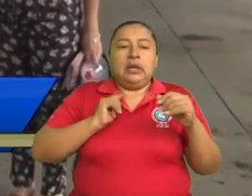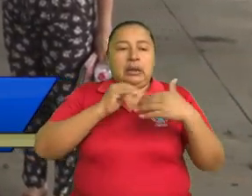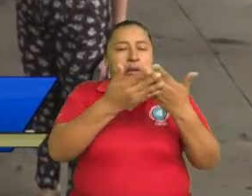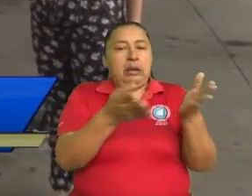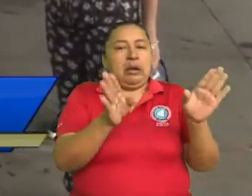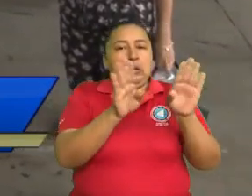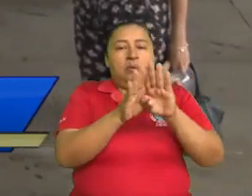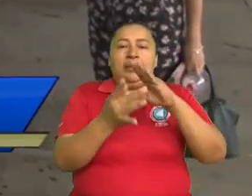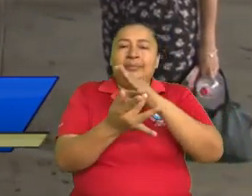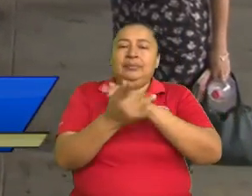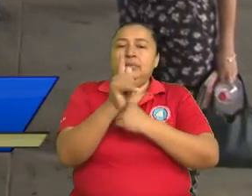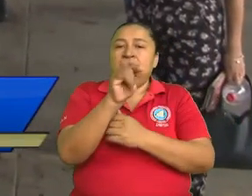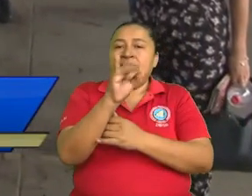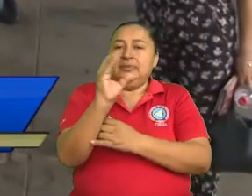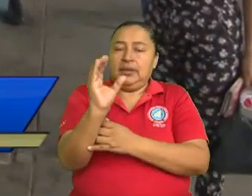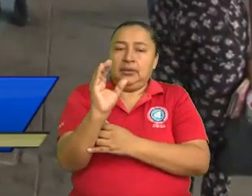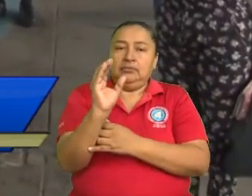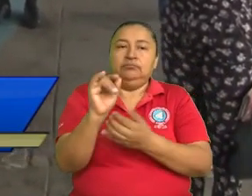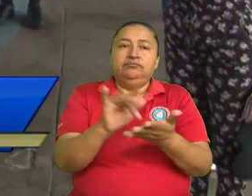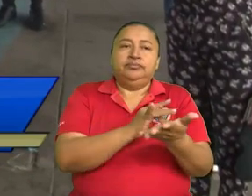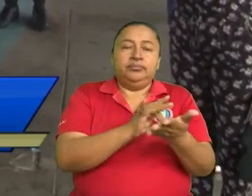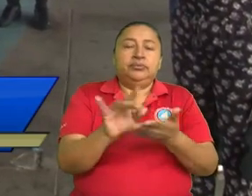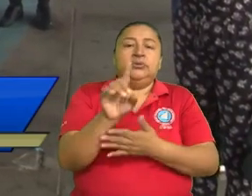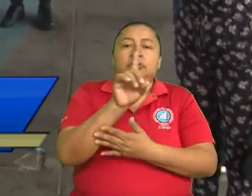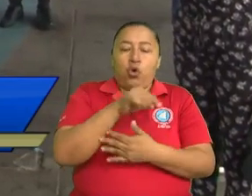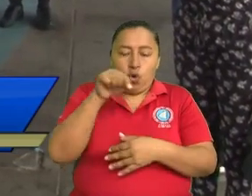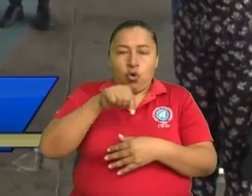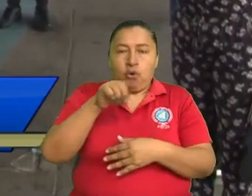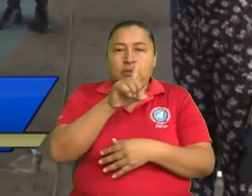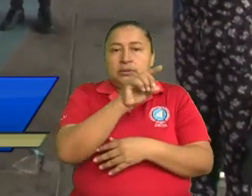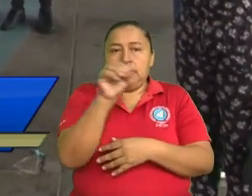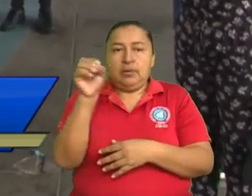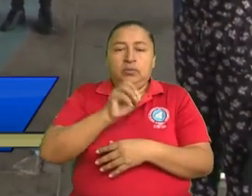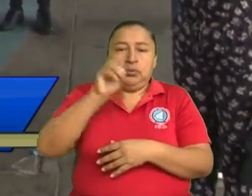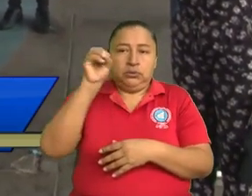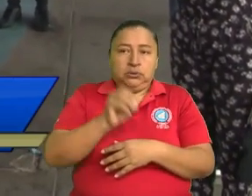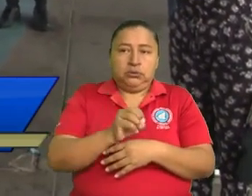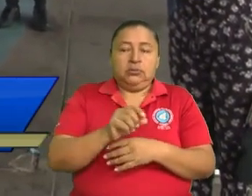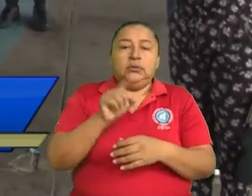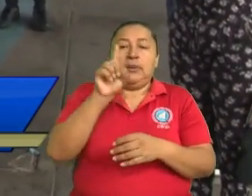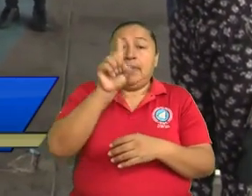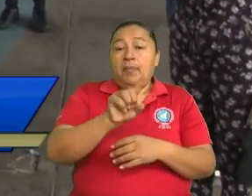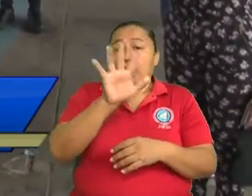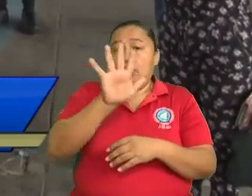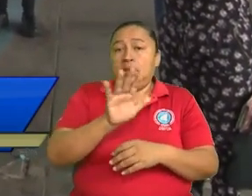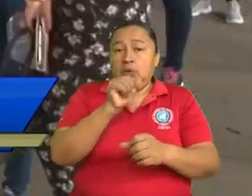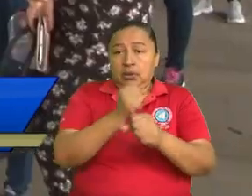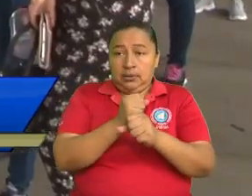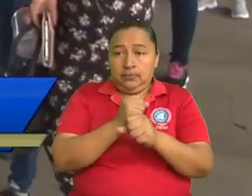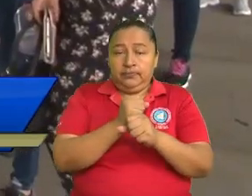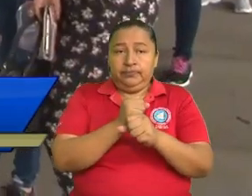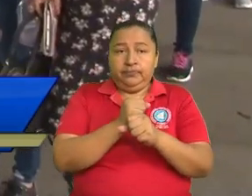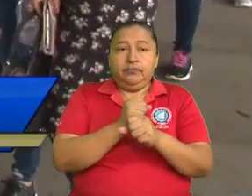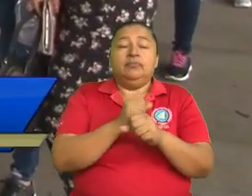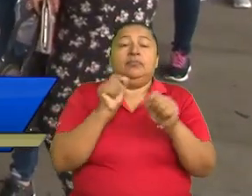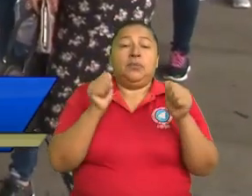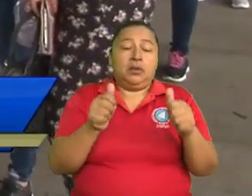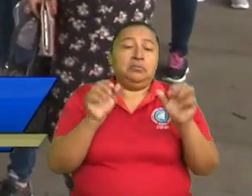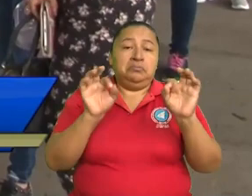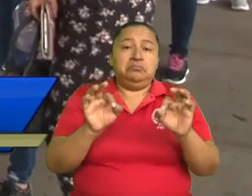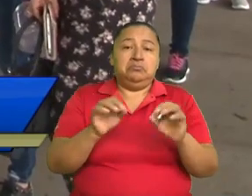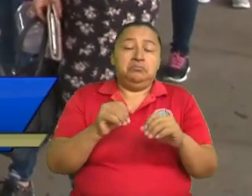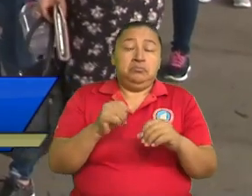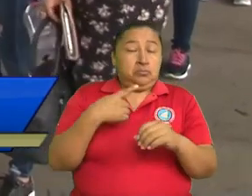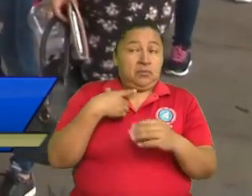tecnológicas, con aulas digitales, 100%. Móviles, 100% de los centros de estudio de secundaria tenemos. Bueno, y